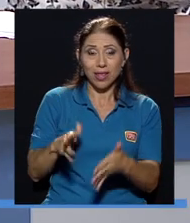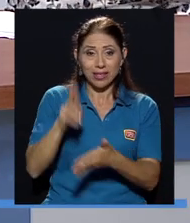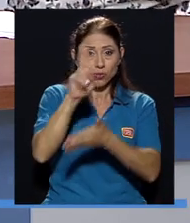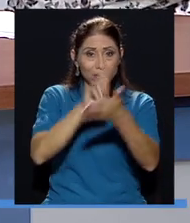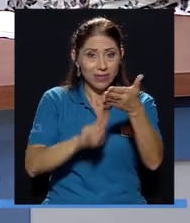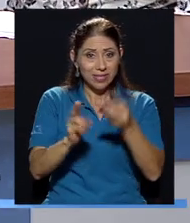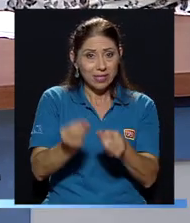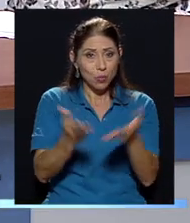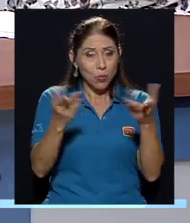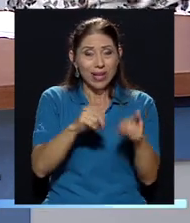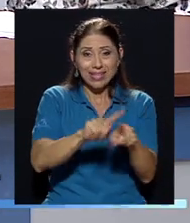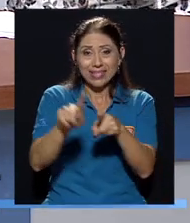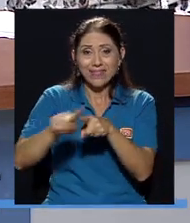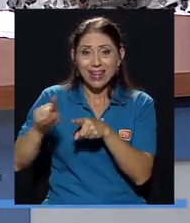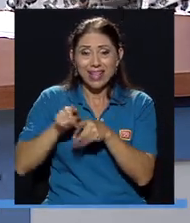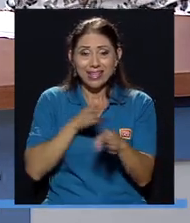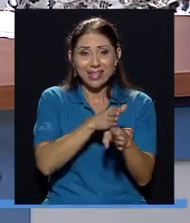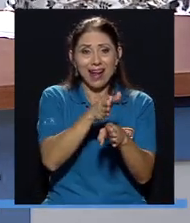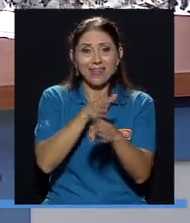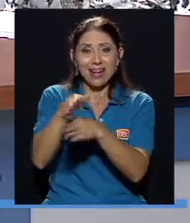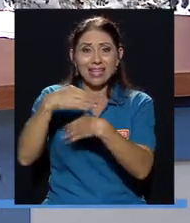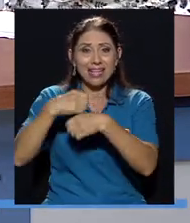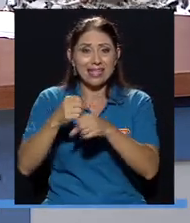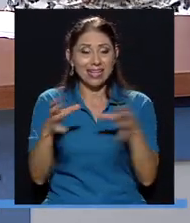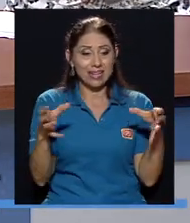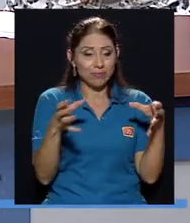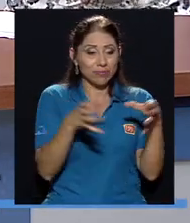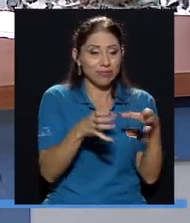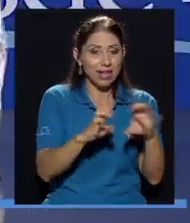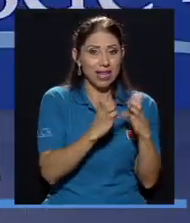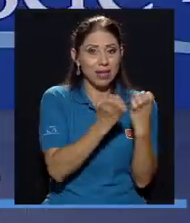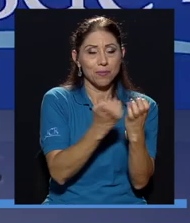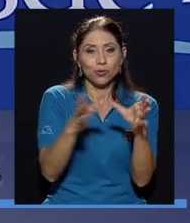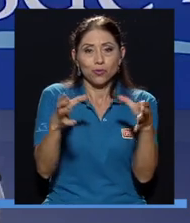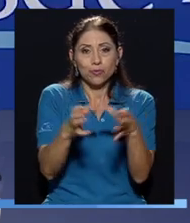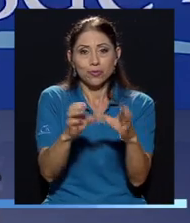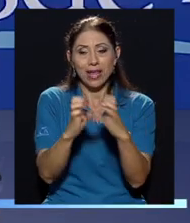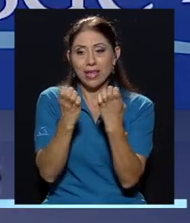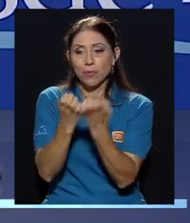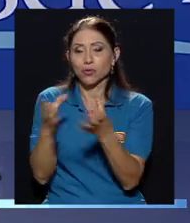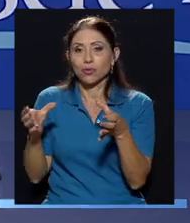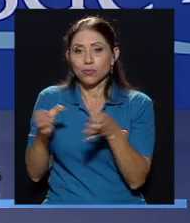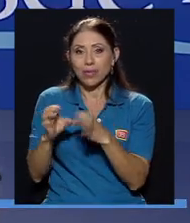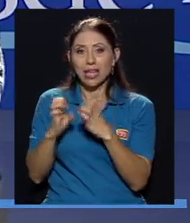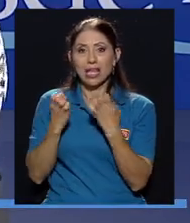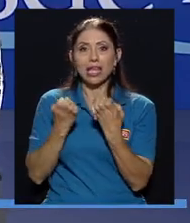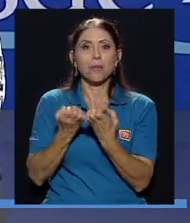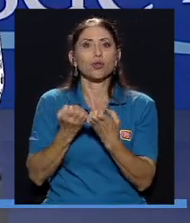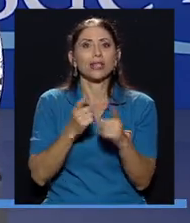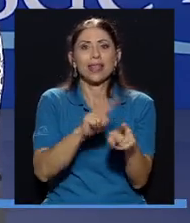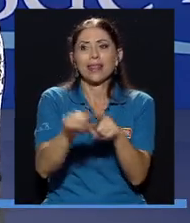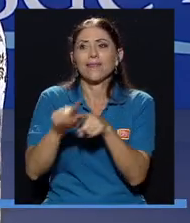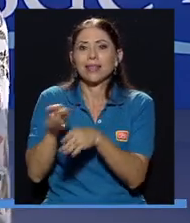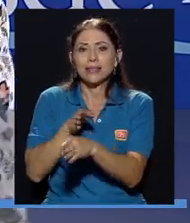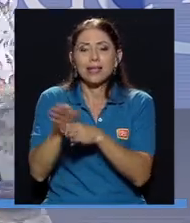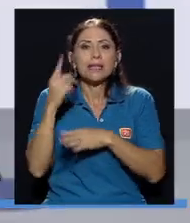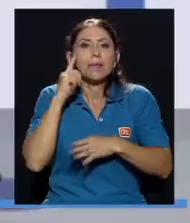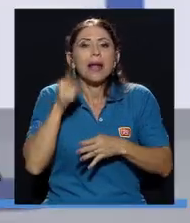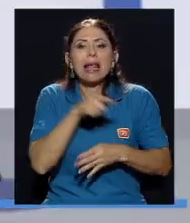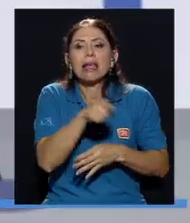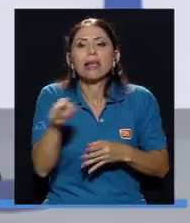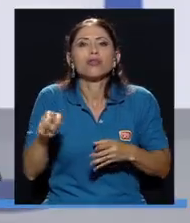diferentes carreras conforman equipos interdisciplinarios verdad para resolver qué bueno